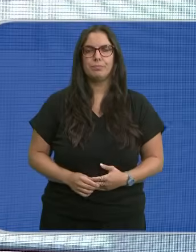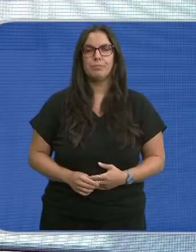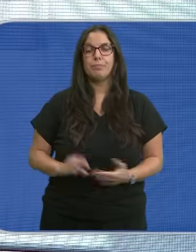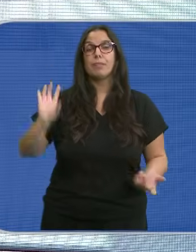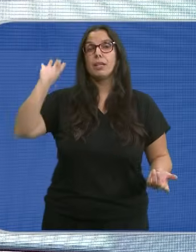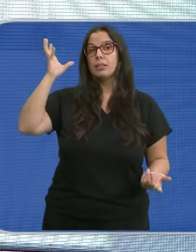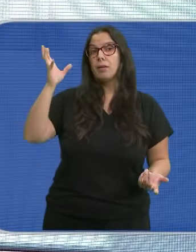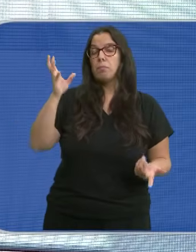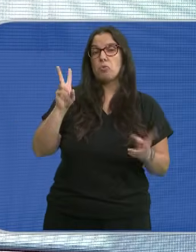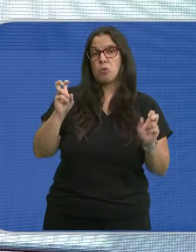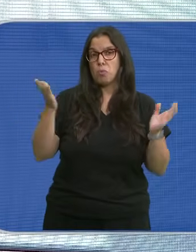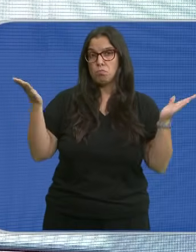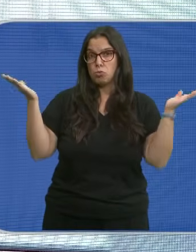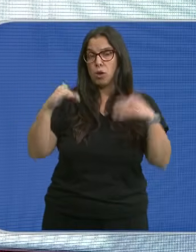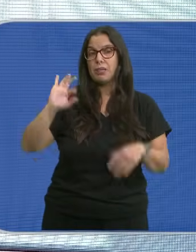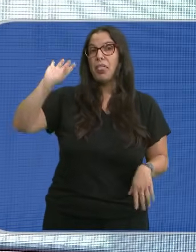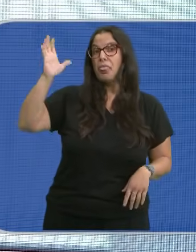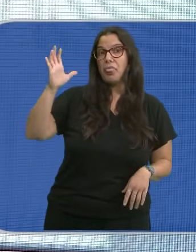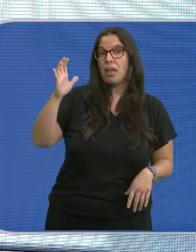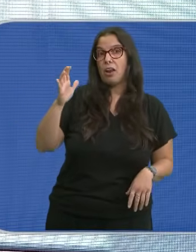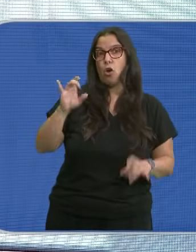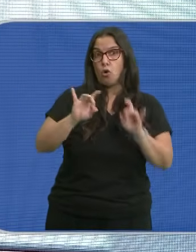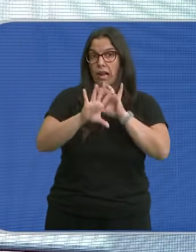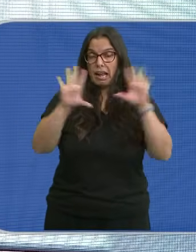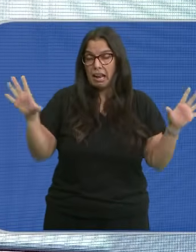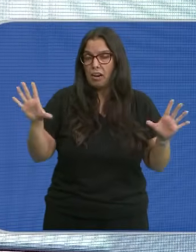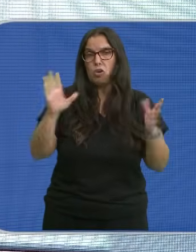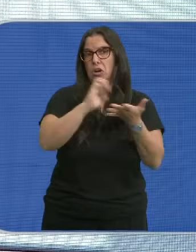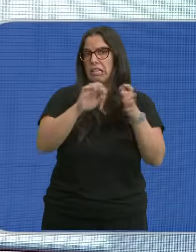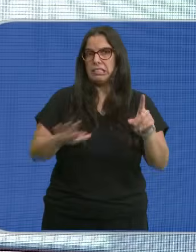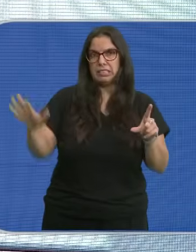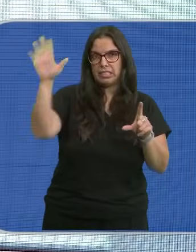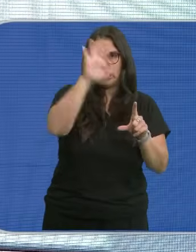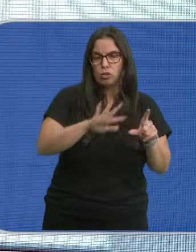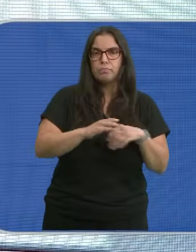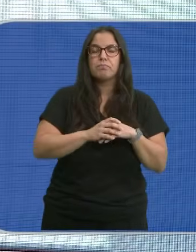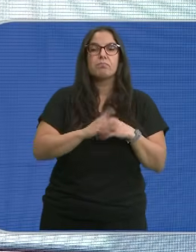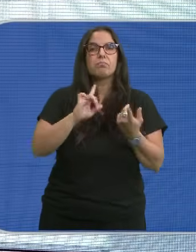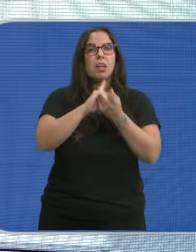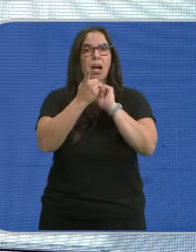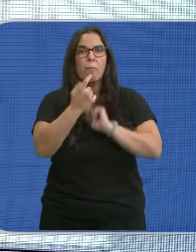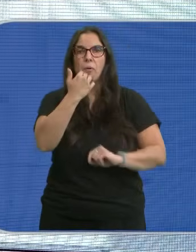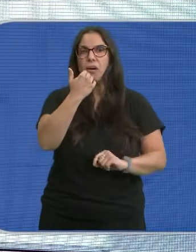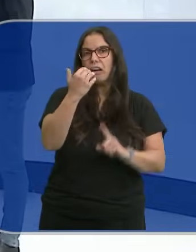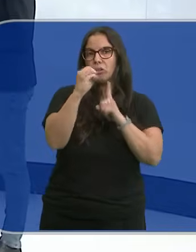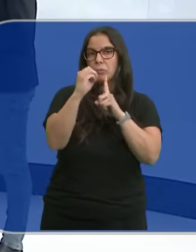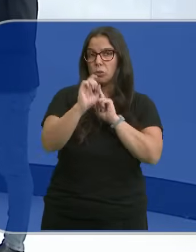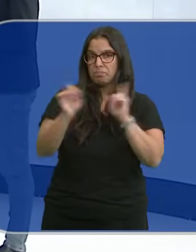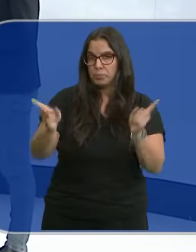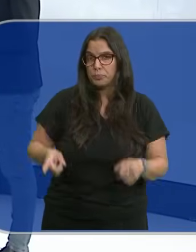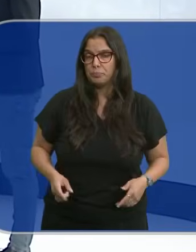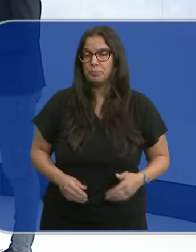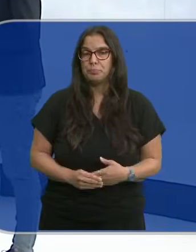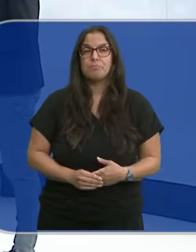Y el tiempo nos ofrece pocas novedades. Los cielos estarán prácticamente despejados en toda la comunidad. Tampoco notaremos muchos cambios en las